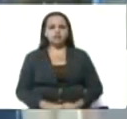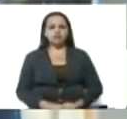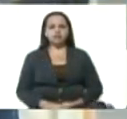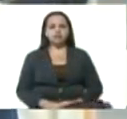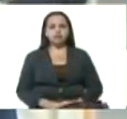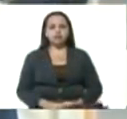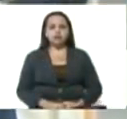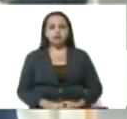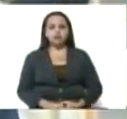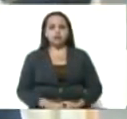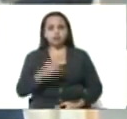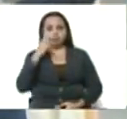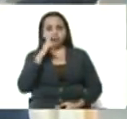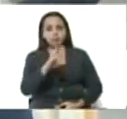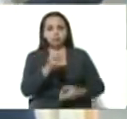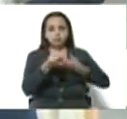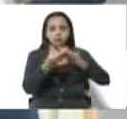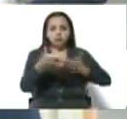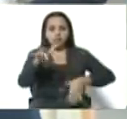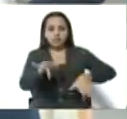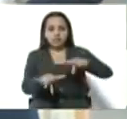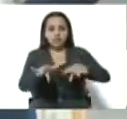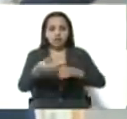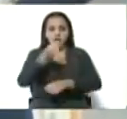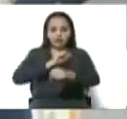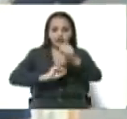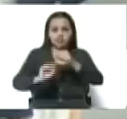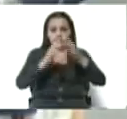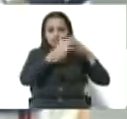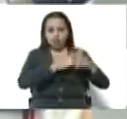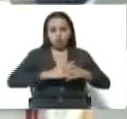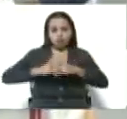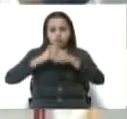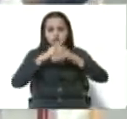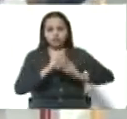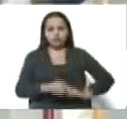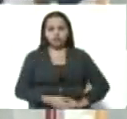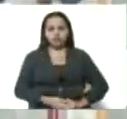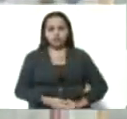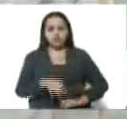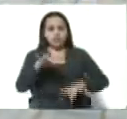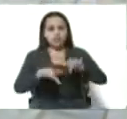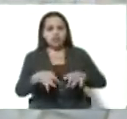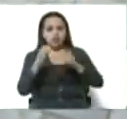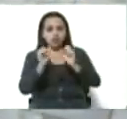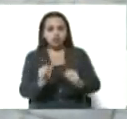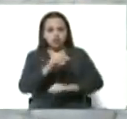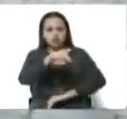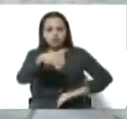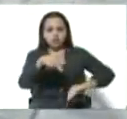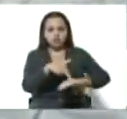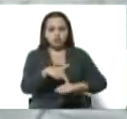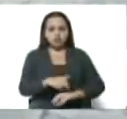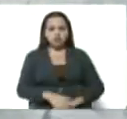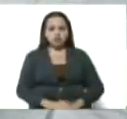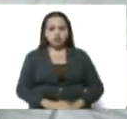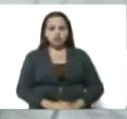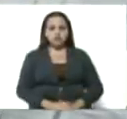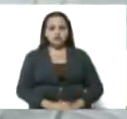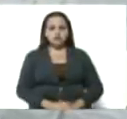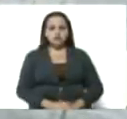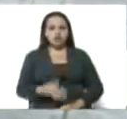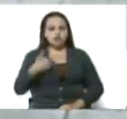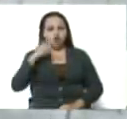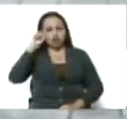escuchando las declaraciones del secretario de defensa del secretario de seguridad nacional robert o brien yo